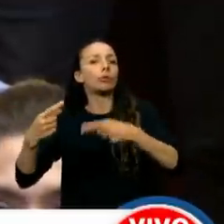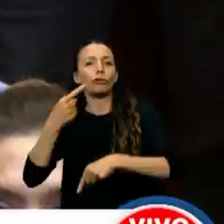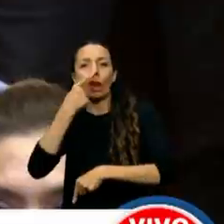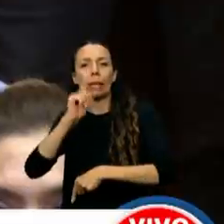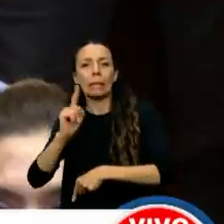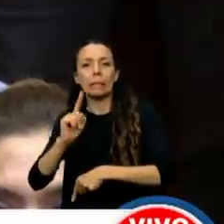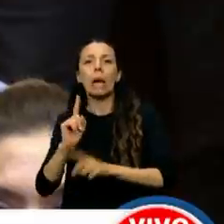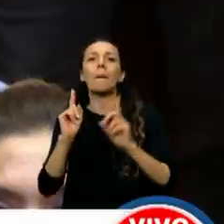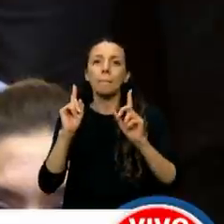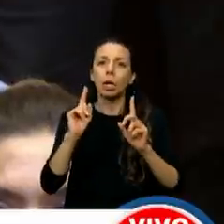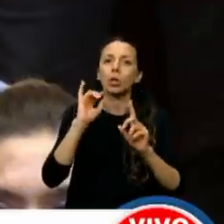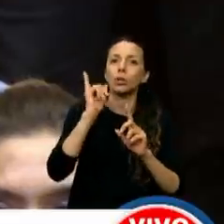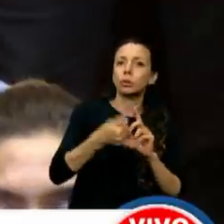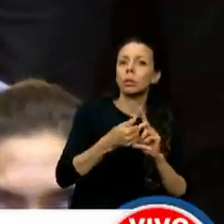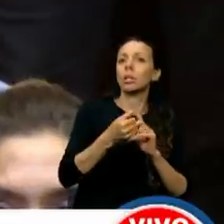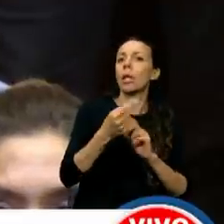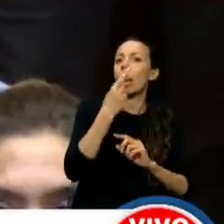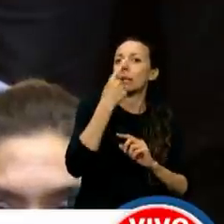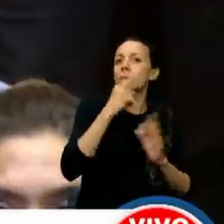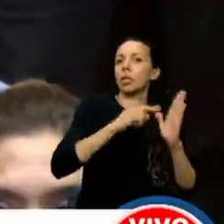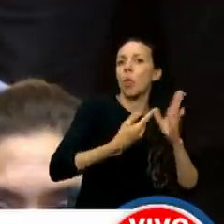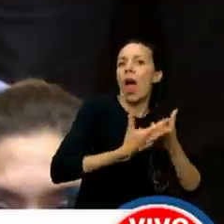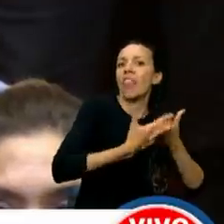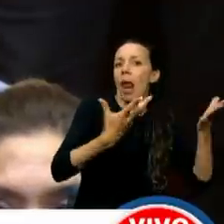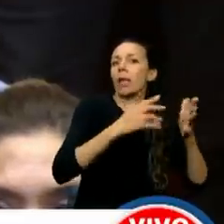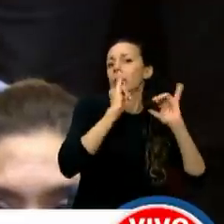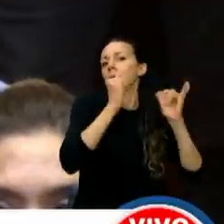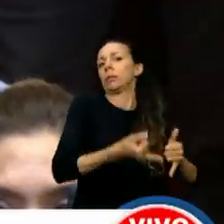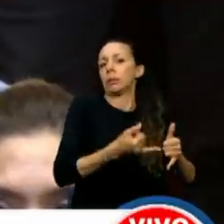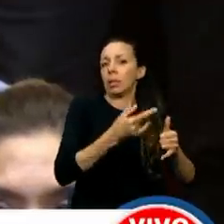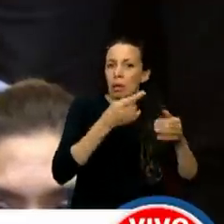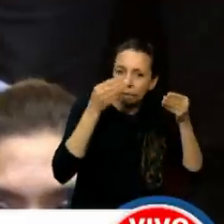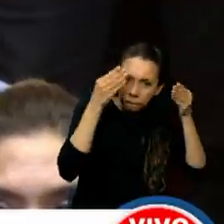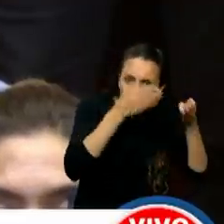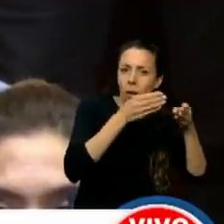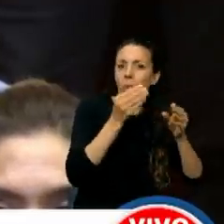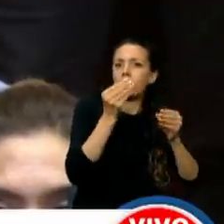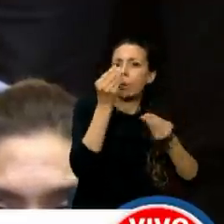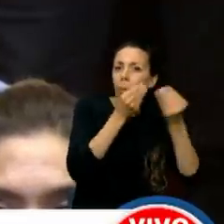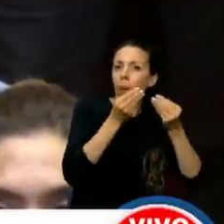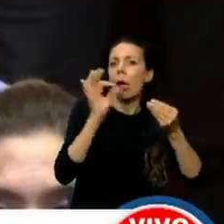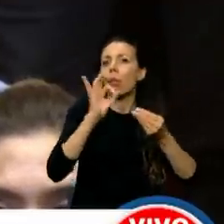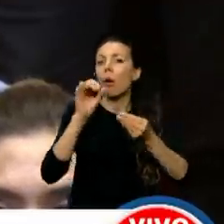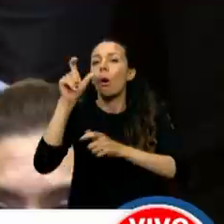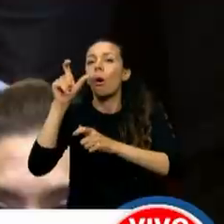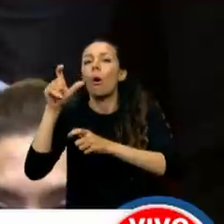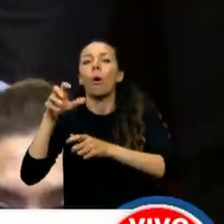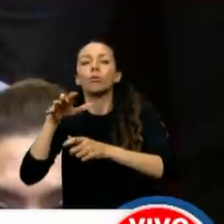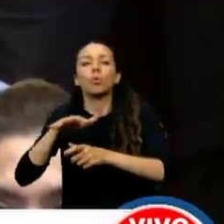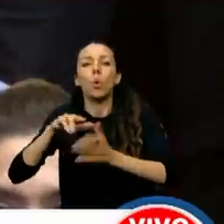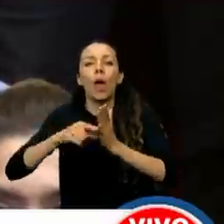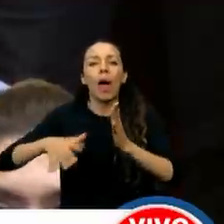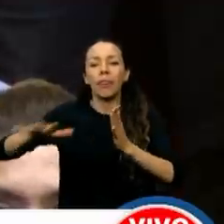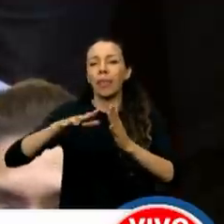con los consorcios y los conglomerados que reúnen a las corporaciones ojeras pero bueno parece que esto hace el interés nacional